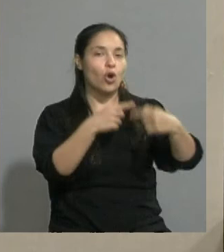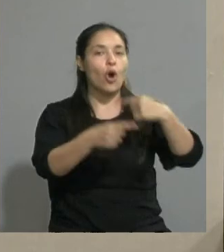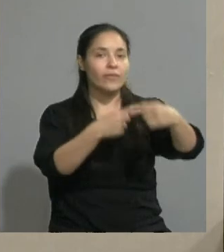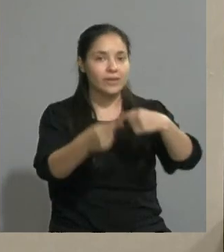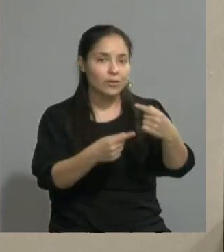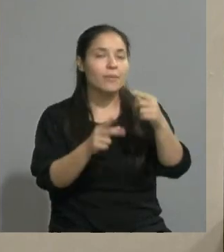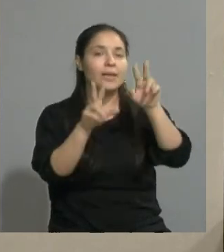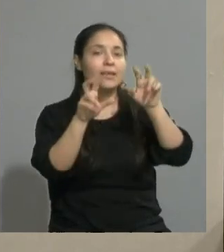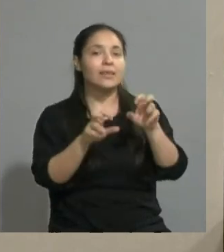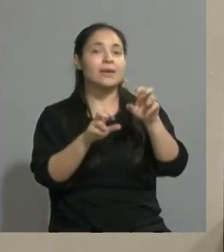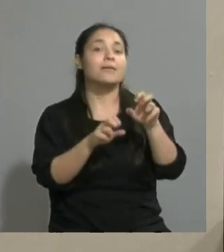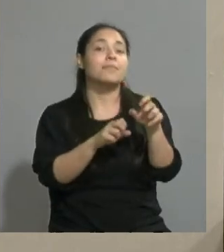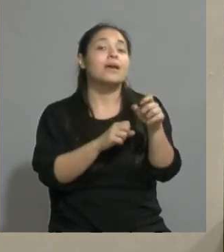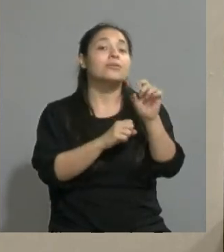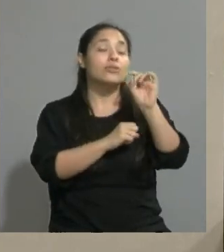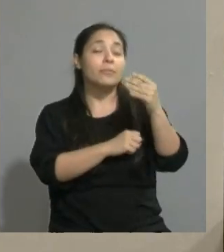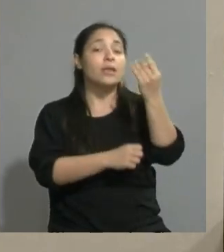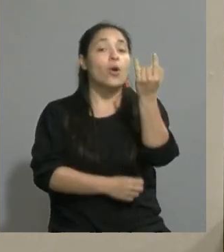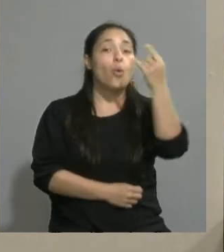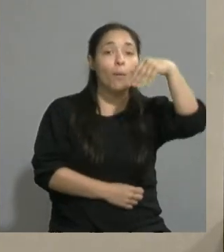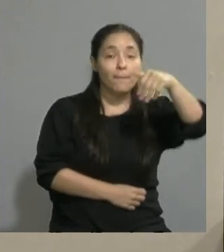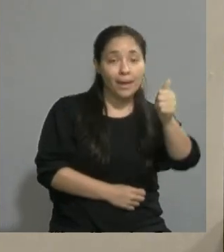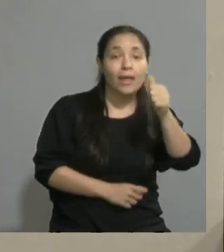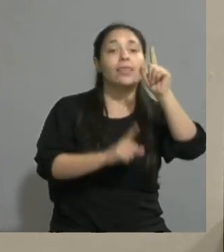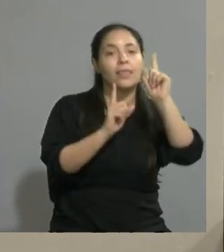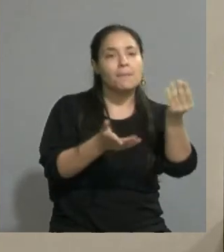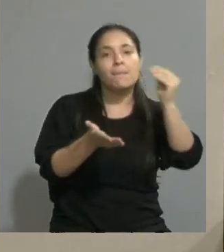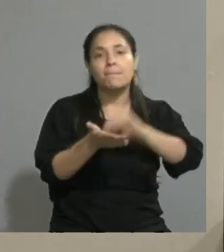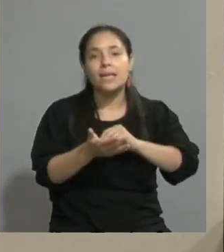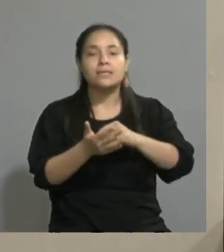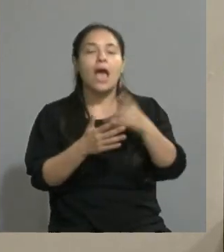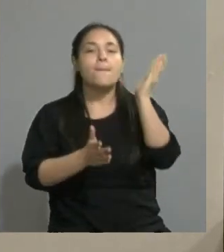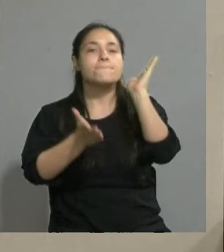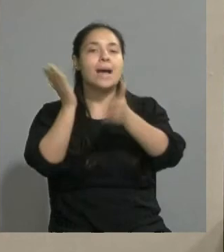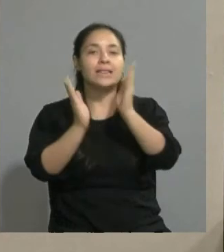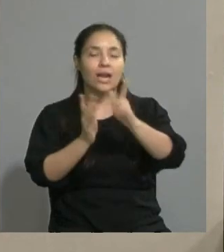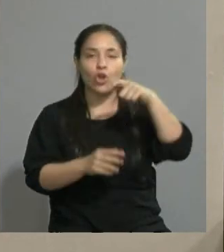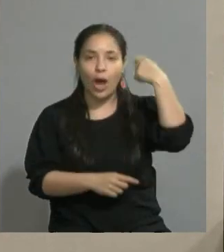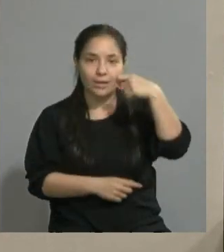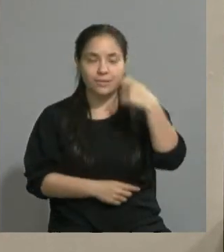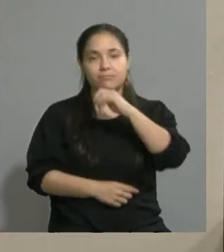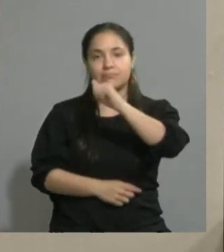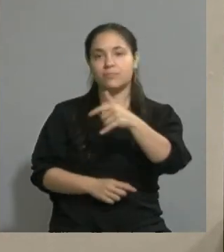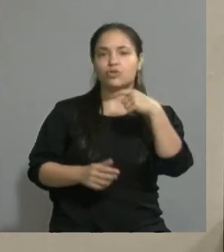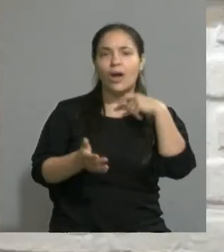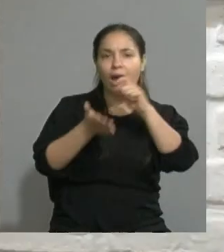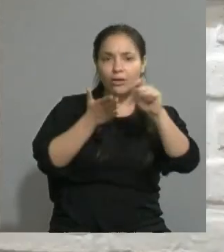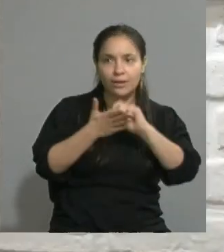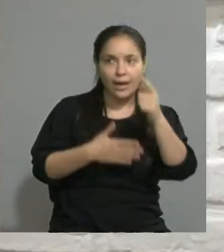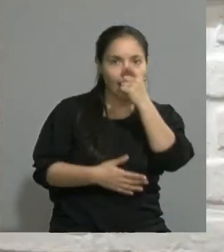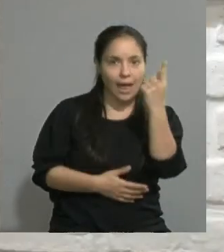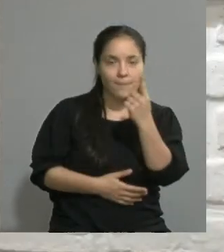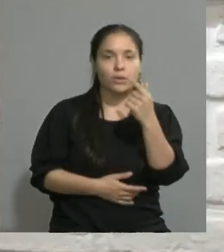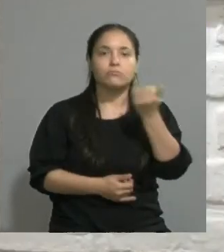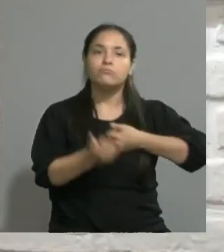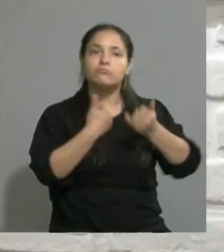pasando no solamente con UMA, en realidad con todo lo que está relacionado con el maltrato animal. Sí, vos sabés que anoté, Claudia, muy rápido, anoté lo que nos